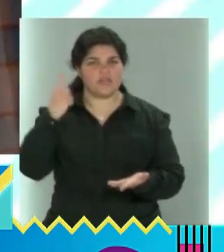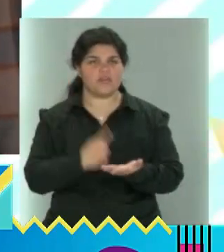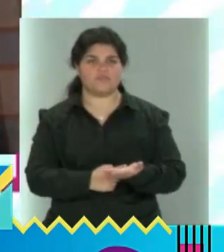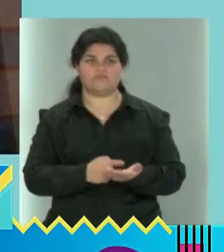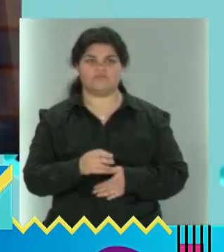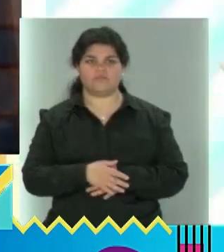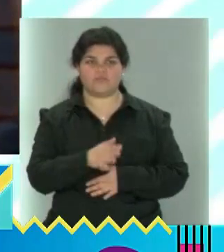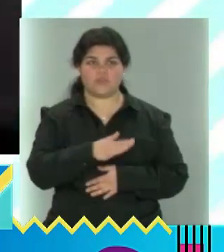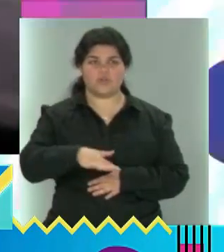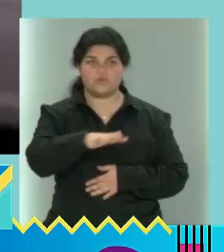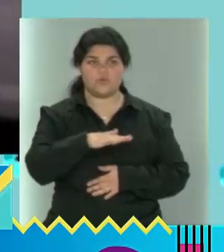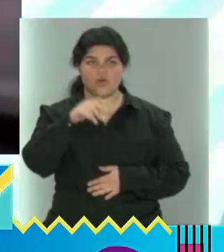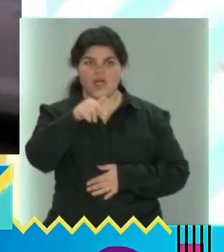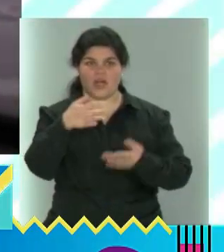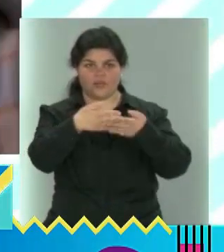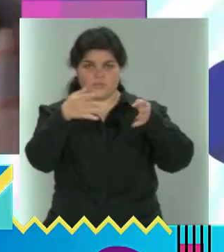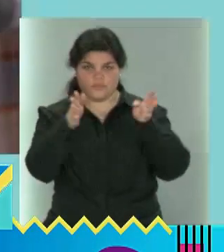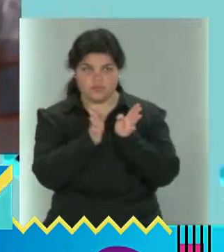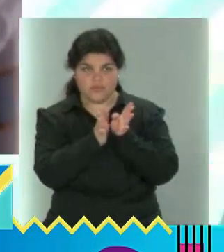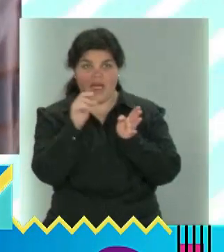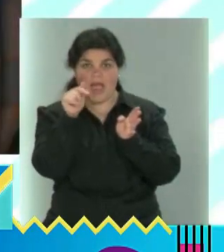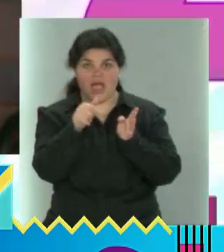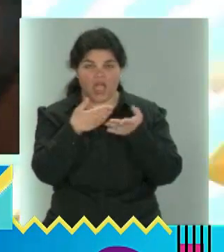el temido dojo Cobra Kai.